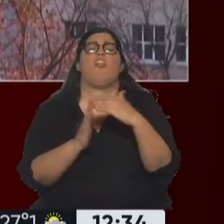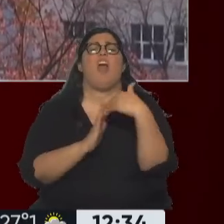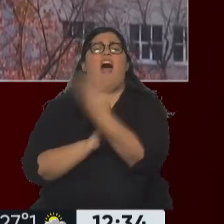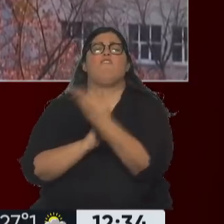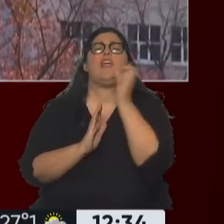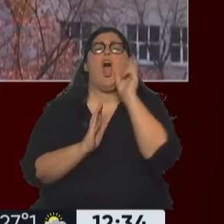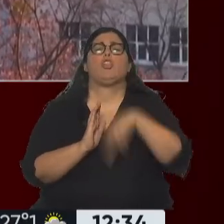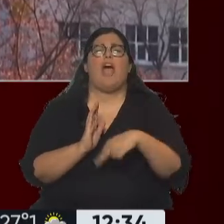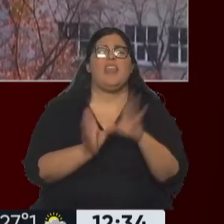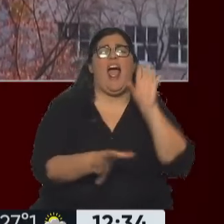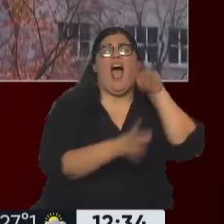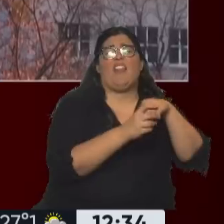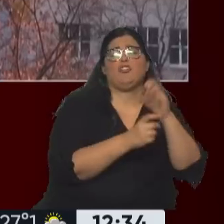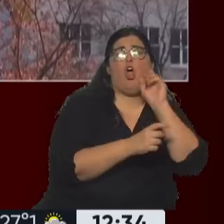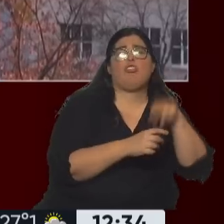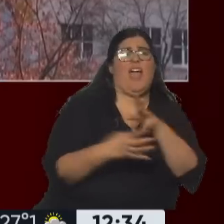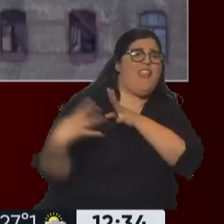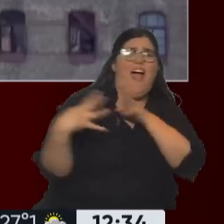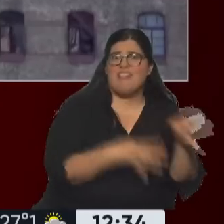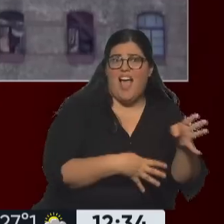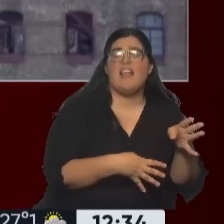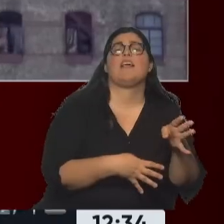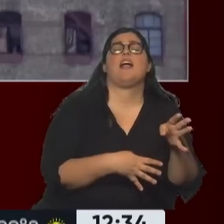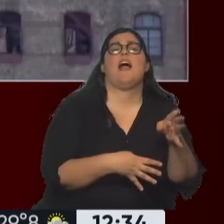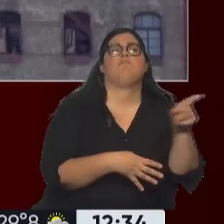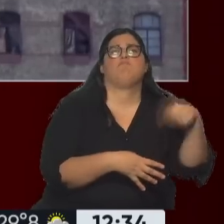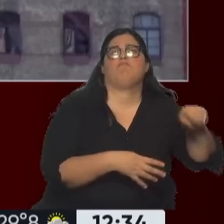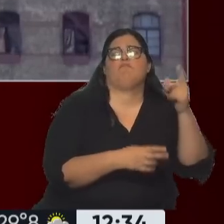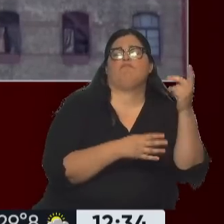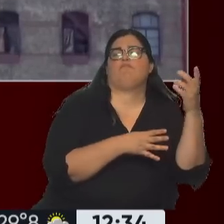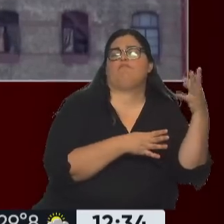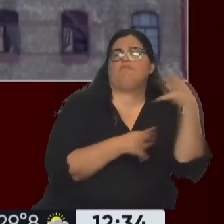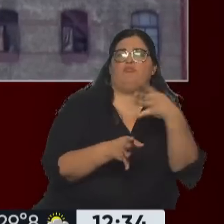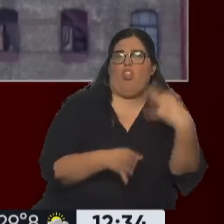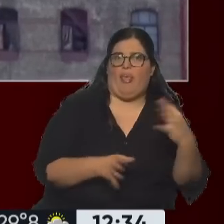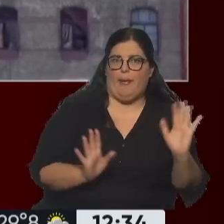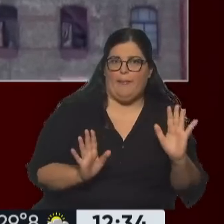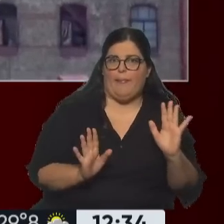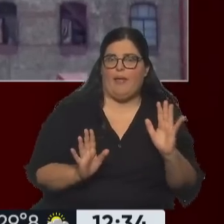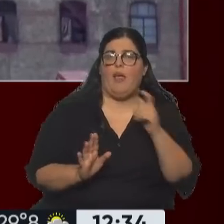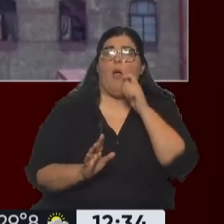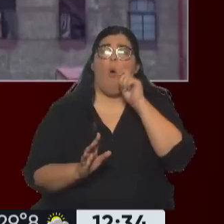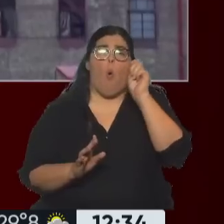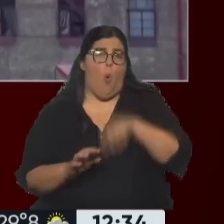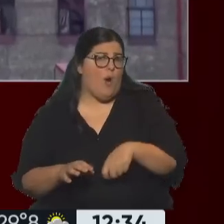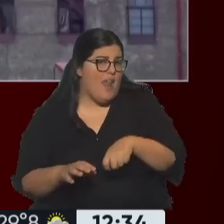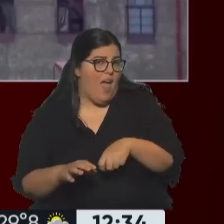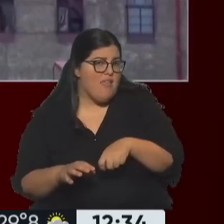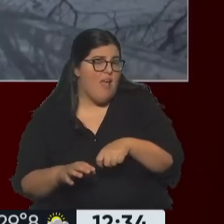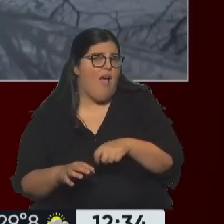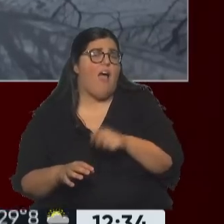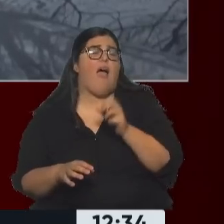una reacción de la OTAN. Ahora, si Ucrania, que no es miembro de la OTAN, le ha lanzado 2 misiles